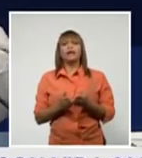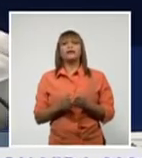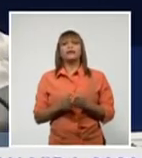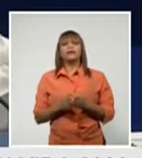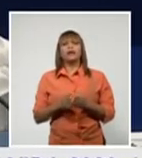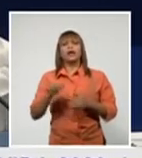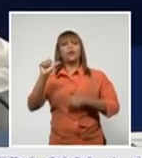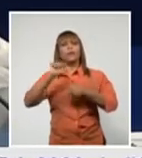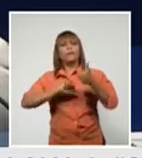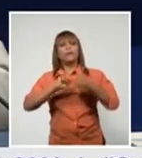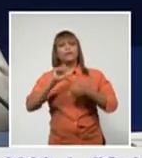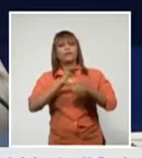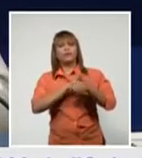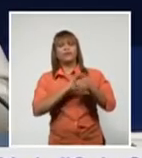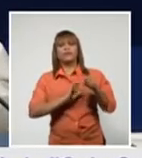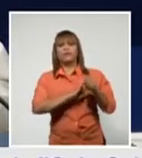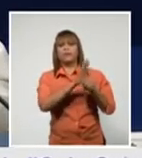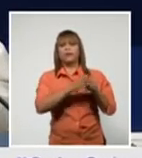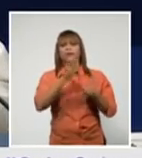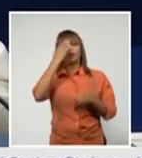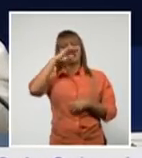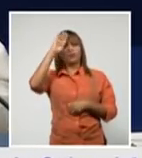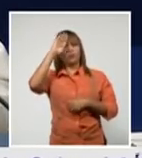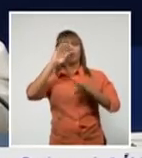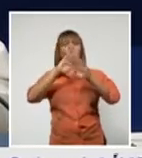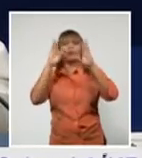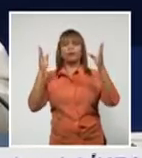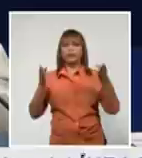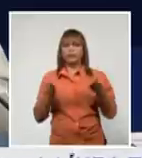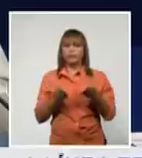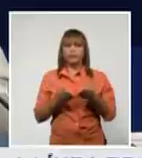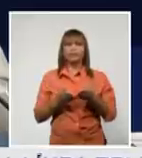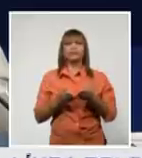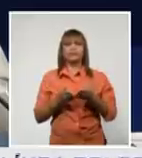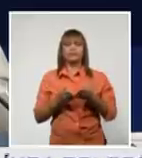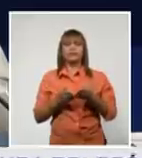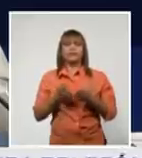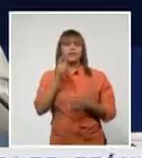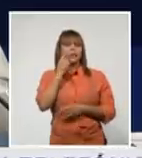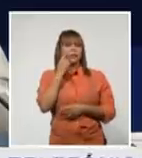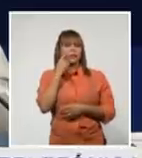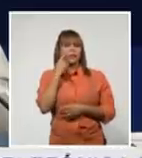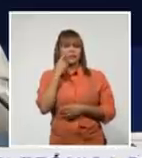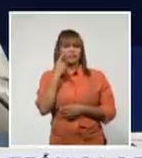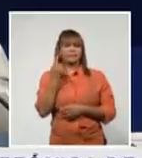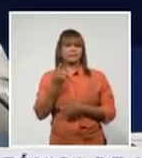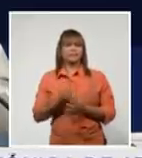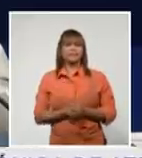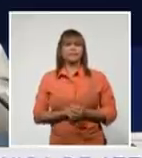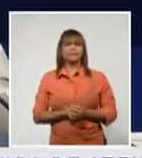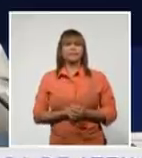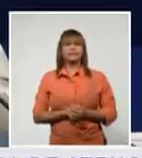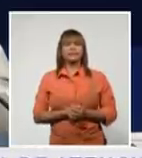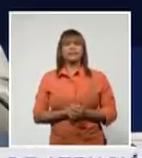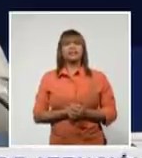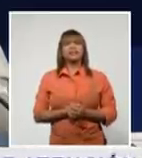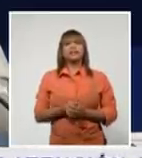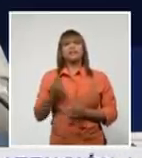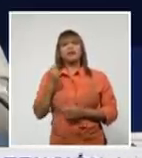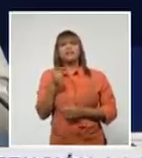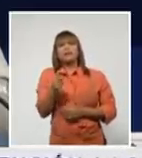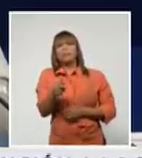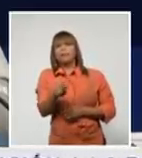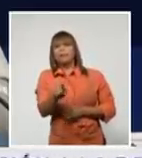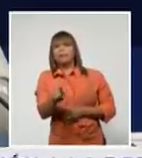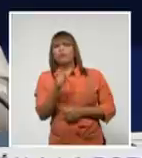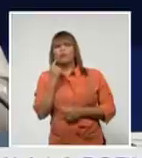comportamiento de la enfermedad en Cuba y en el mundo. Y como ustedes ven, ya faltando muy poco para acabar el